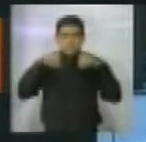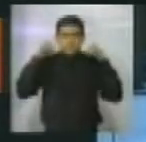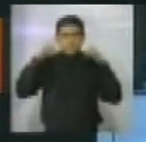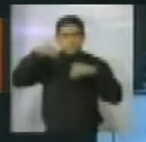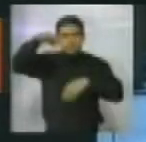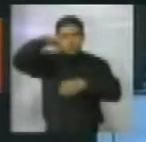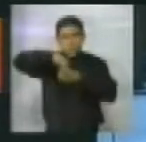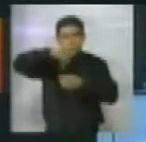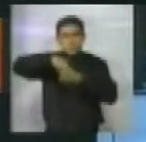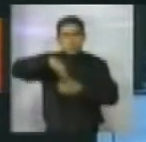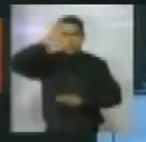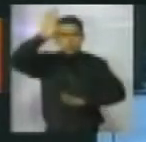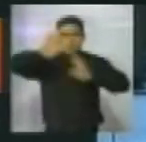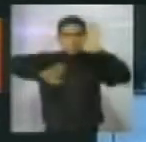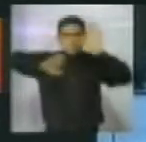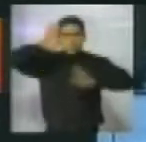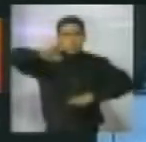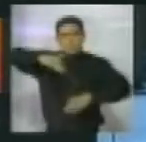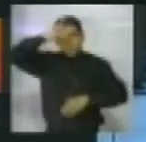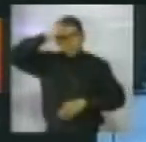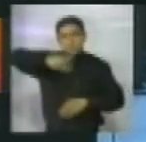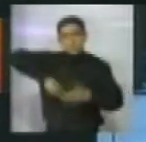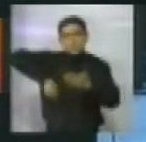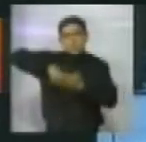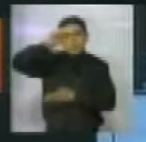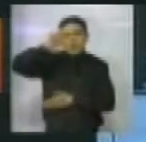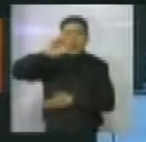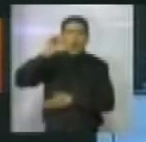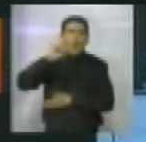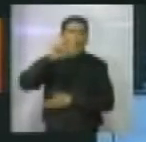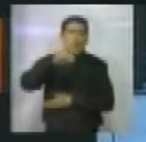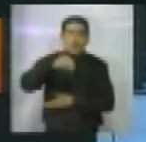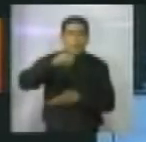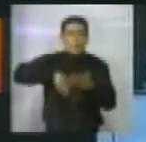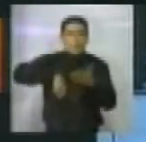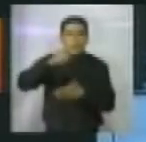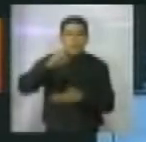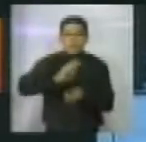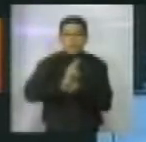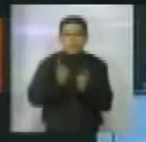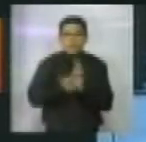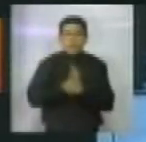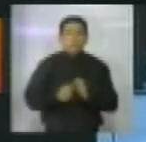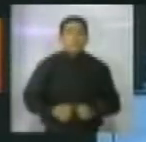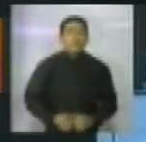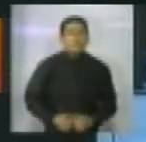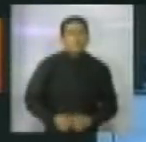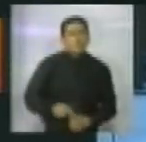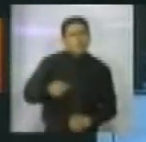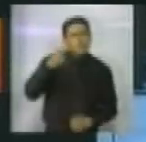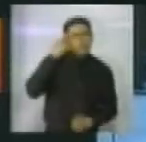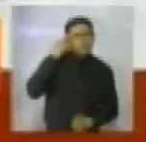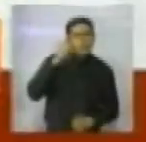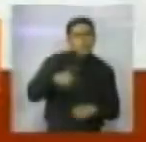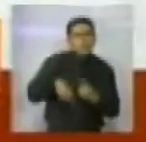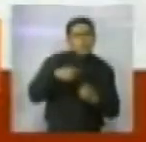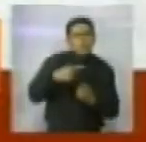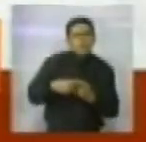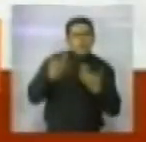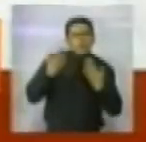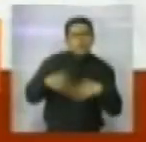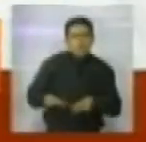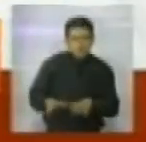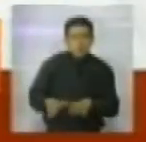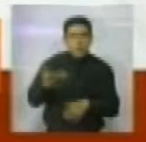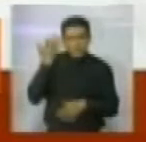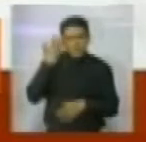votaría y es donde se decide la aprobación o no de las reformas. ¿Para cuándo crees tú que ya estén las fechas destinadas